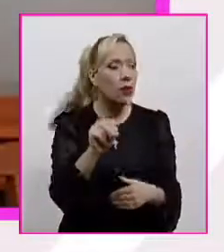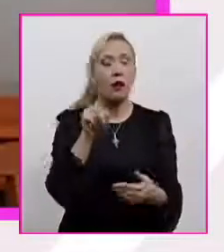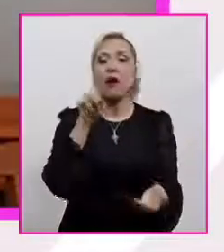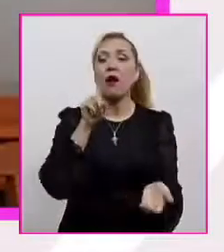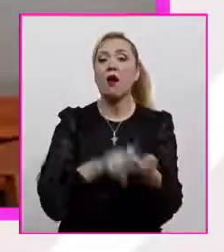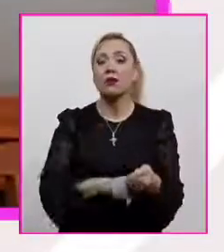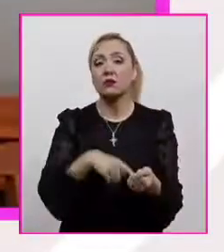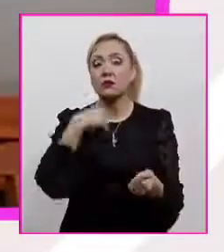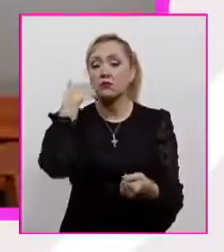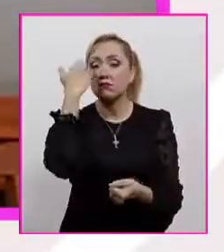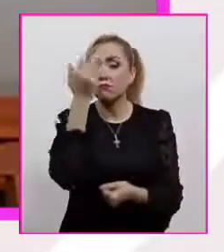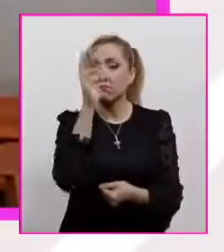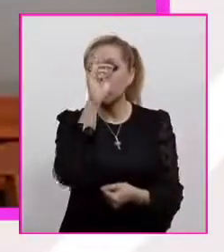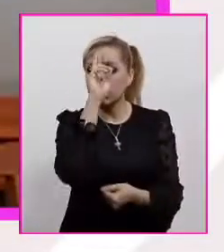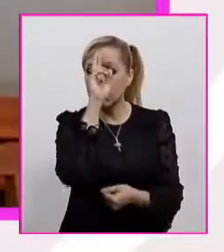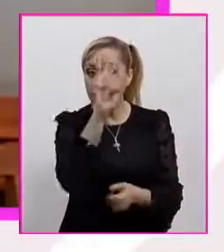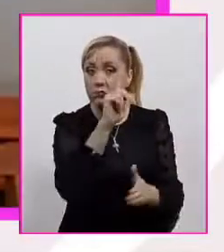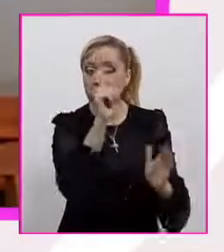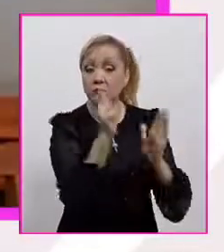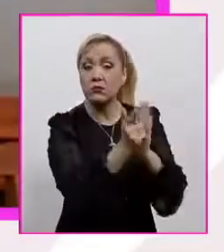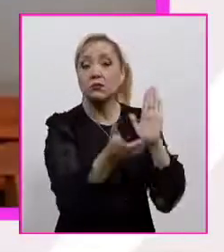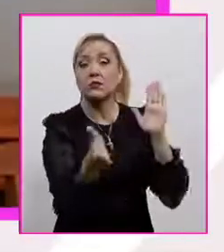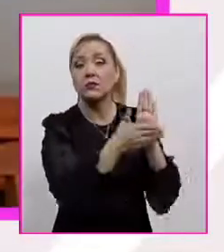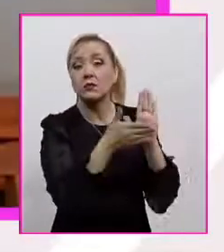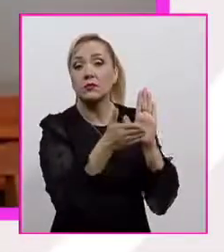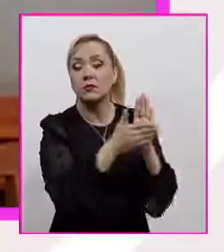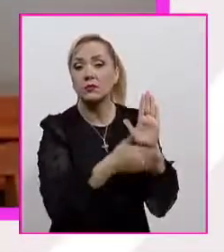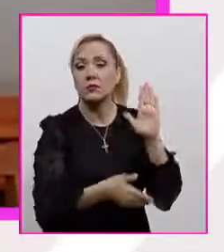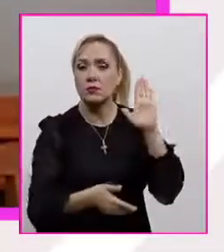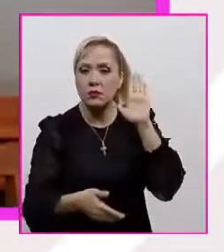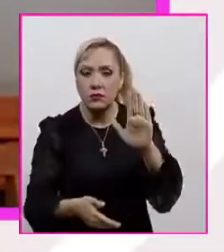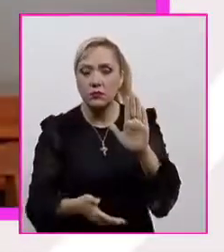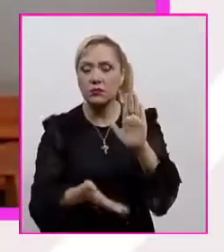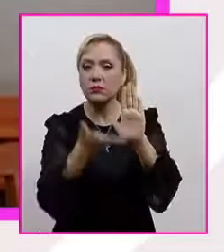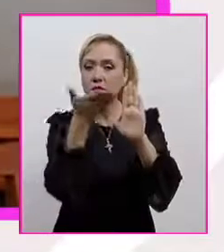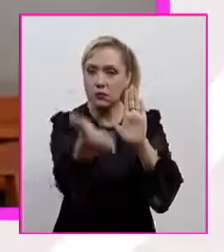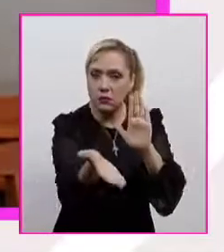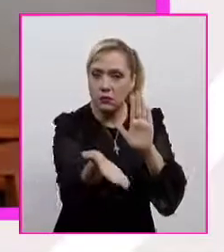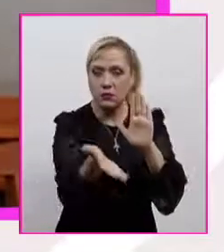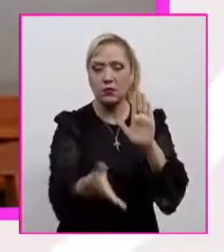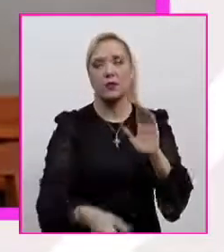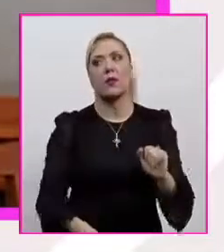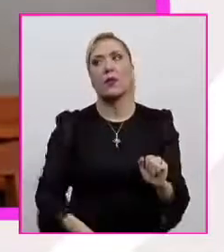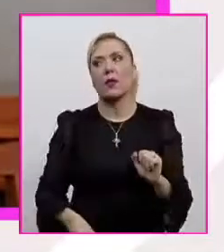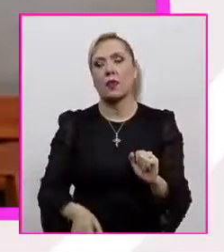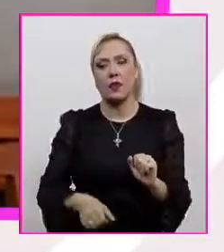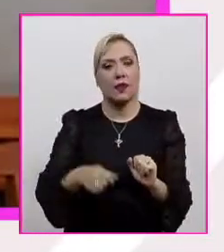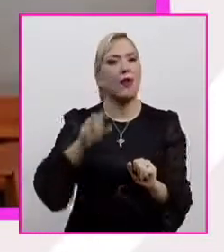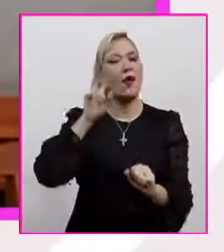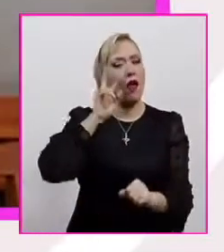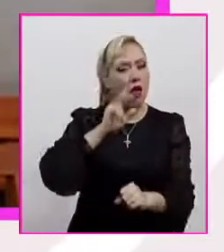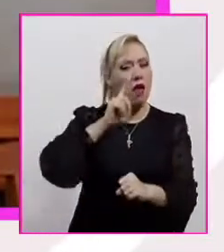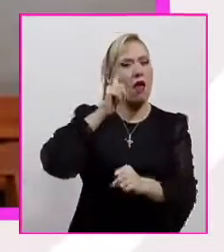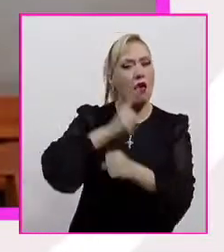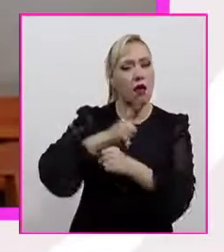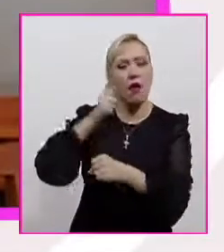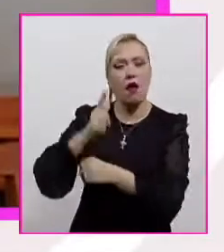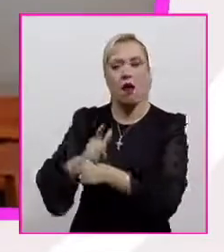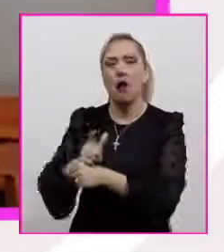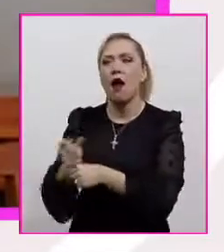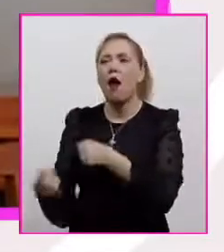se respete la ley. ¿Por qué? Porque se trata de un acceso a derechos. Uno. Ahora, sí notamos que